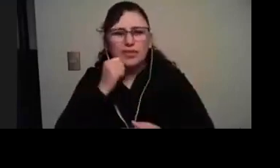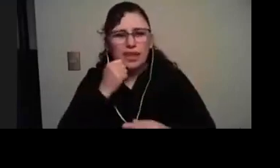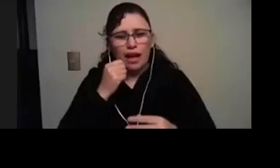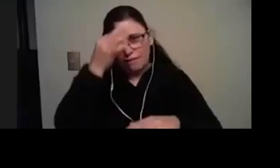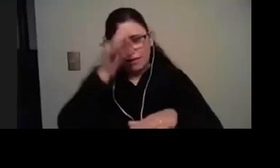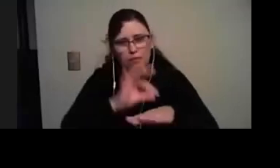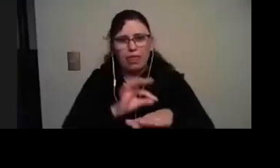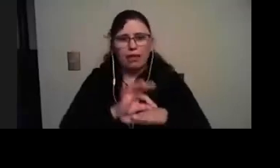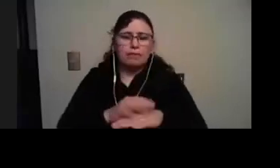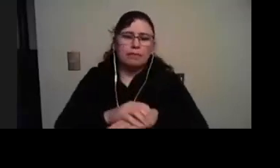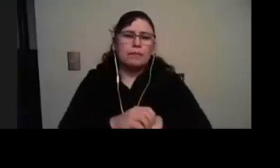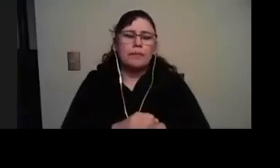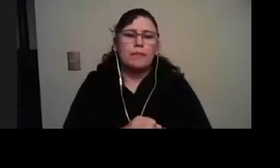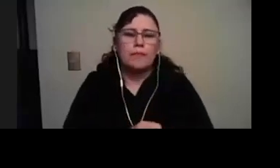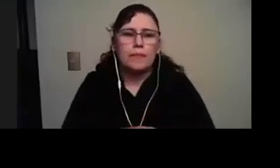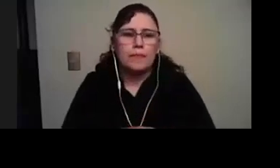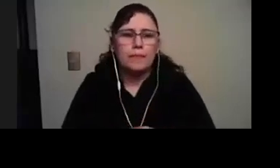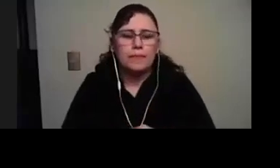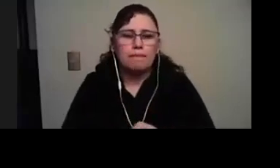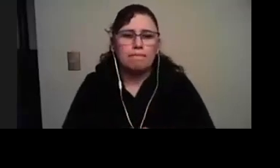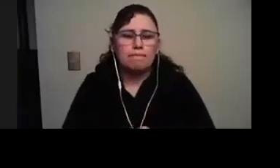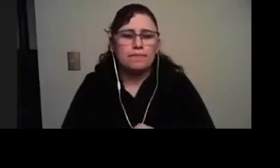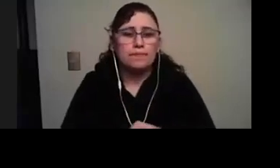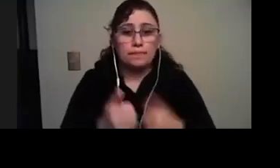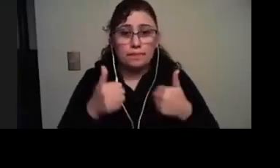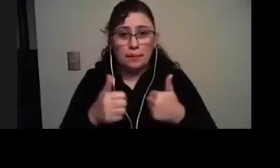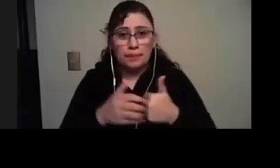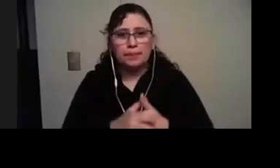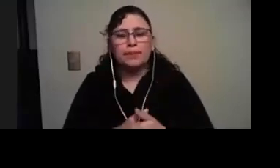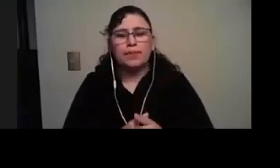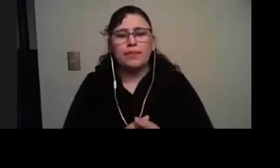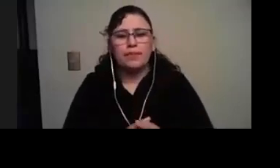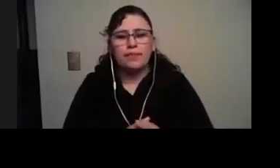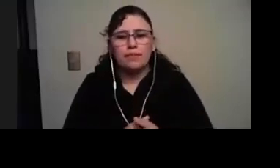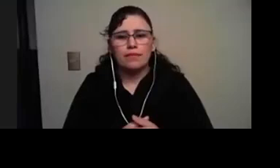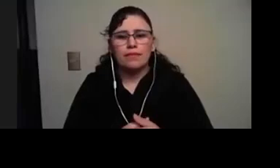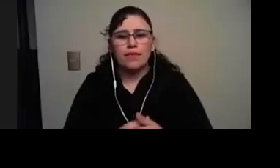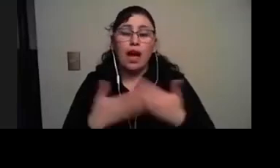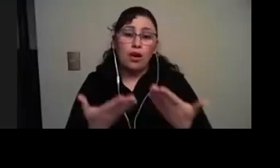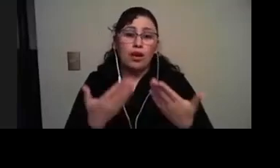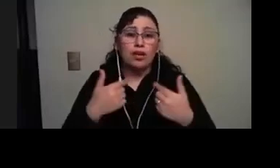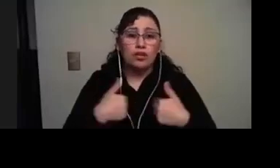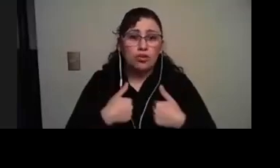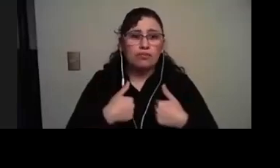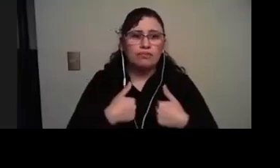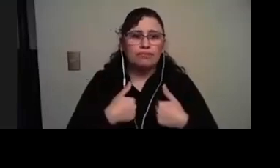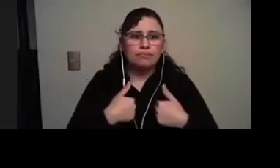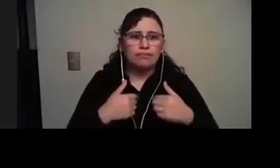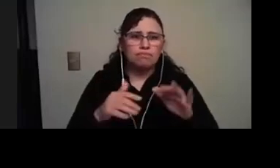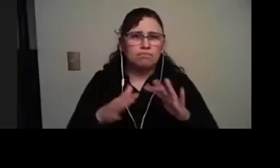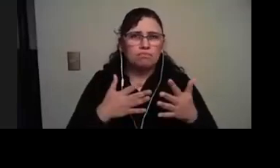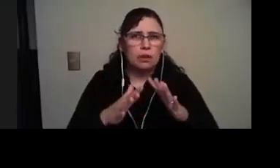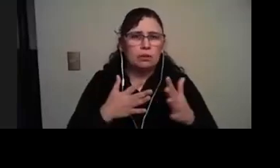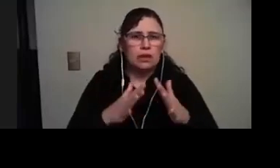esta patología, ¿ya? Dentro de todo, bueno, me dediqué